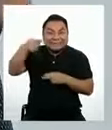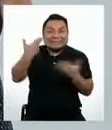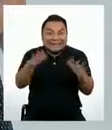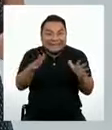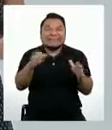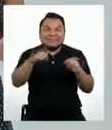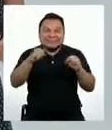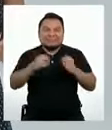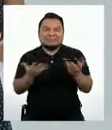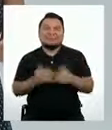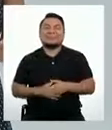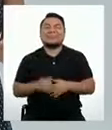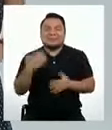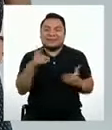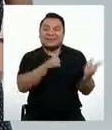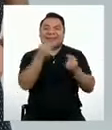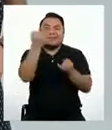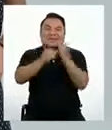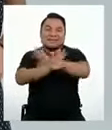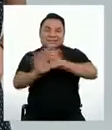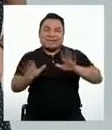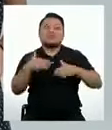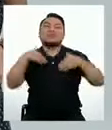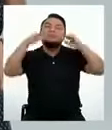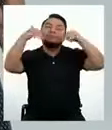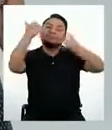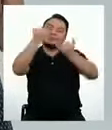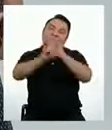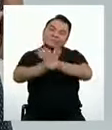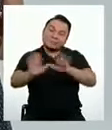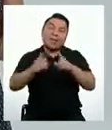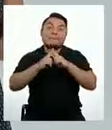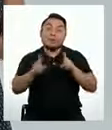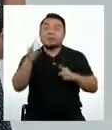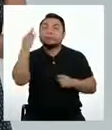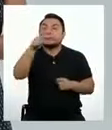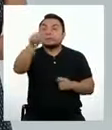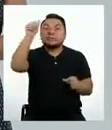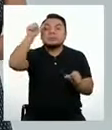también. Hemos terminado el programa de hoy. Me despido por ahora, pero